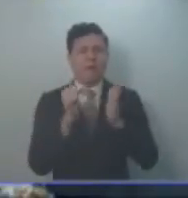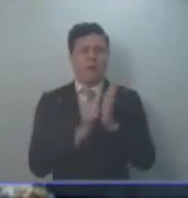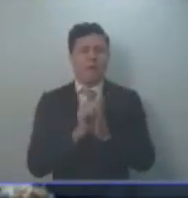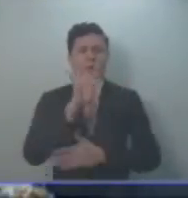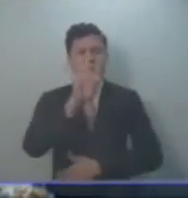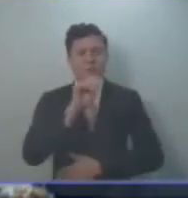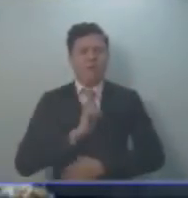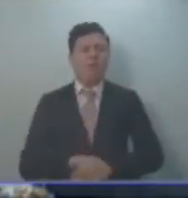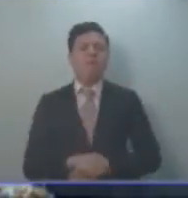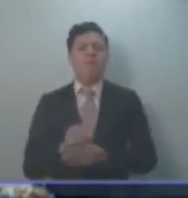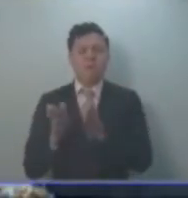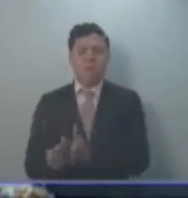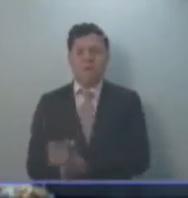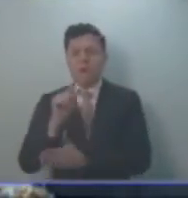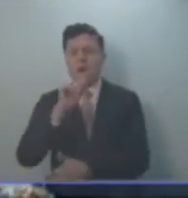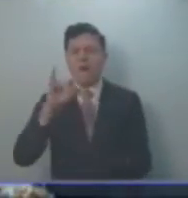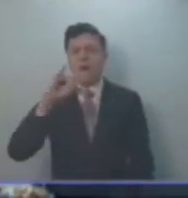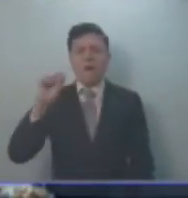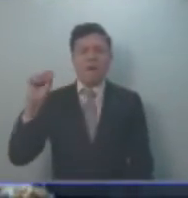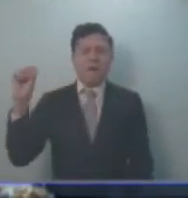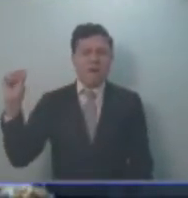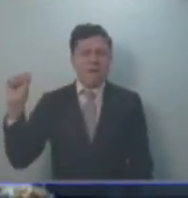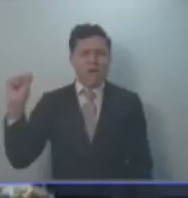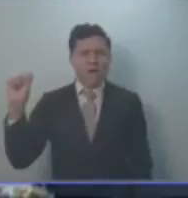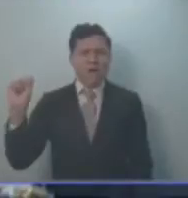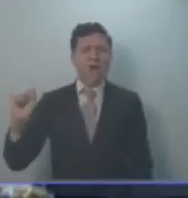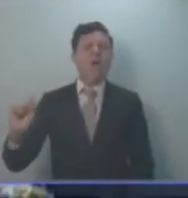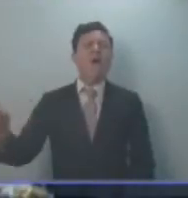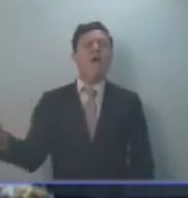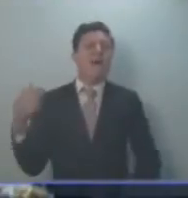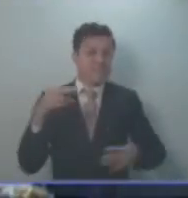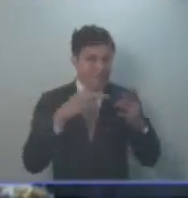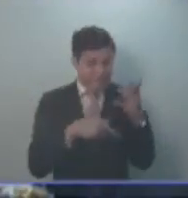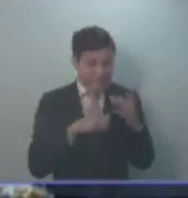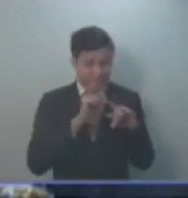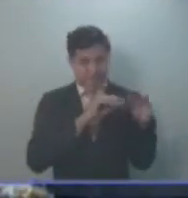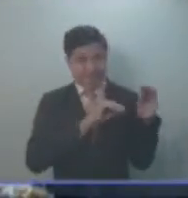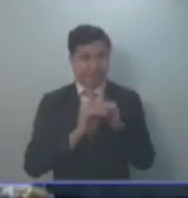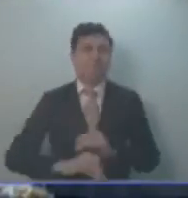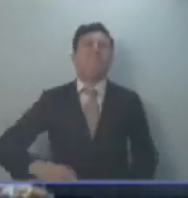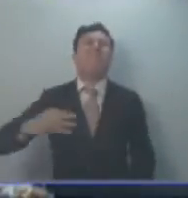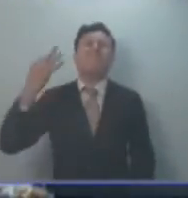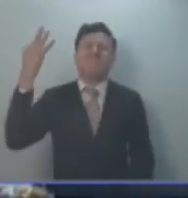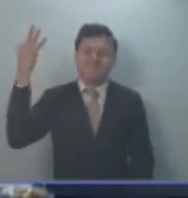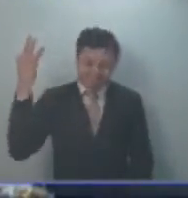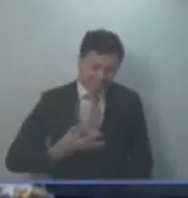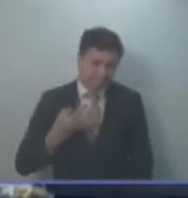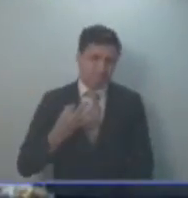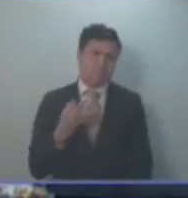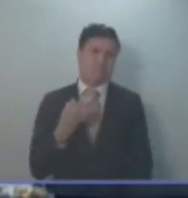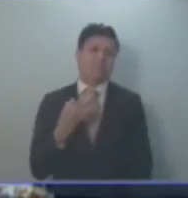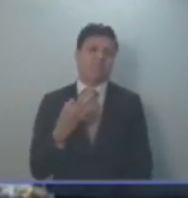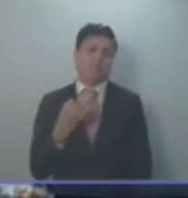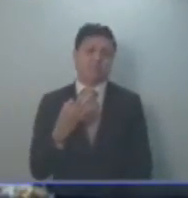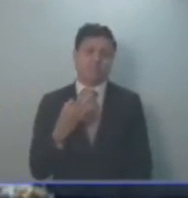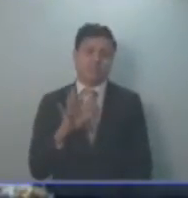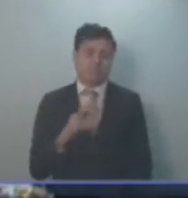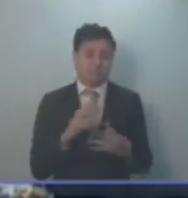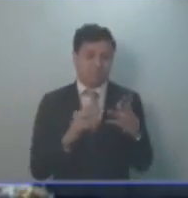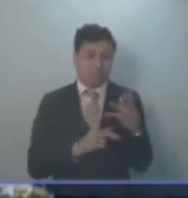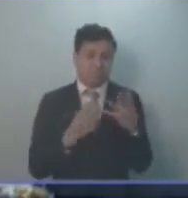El Instituto Salvadoreño del Seguro Social, para la aplicación de la normativa anterior, deberá adecuar